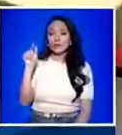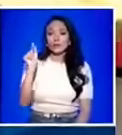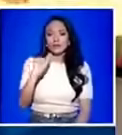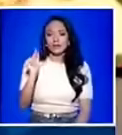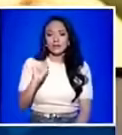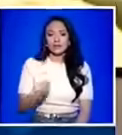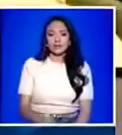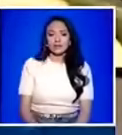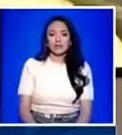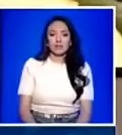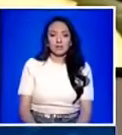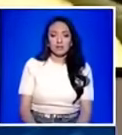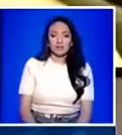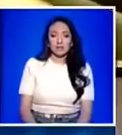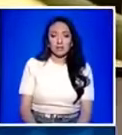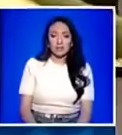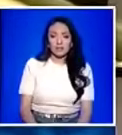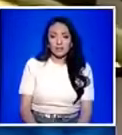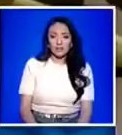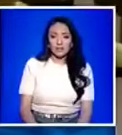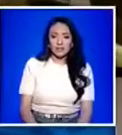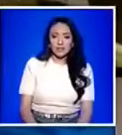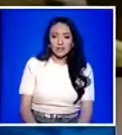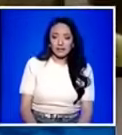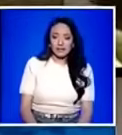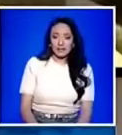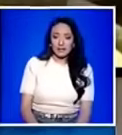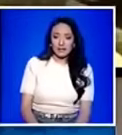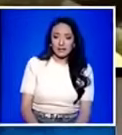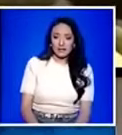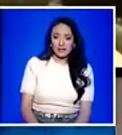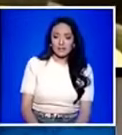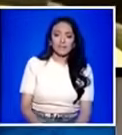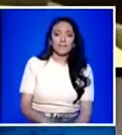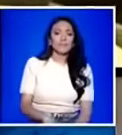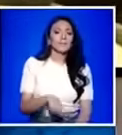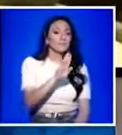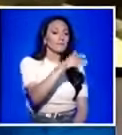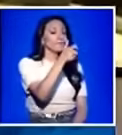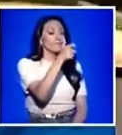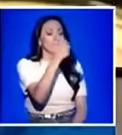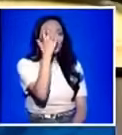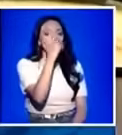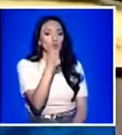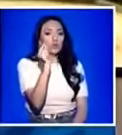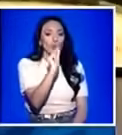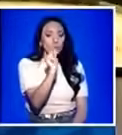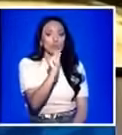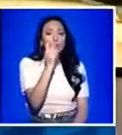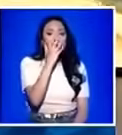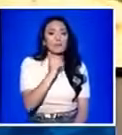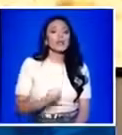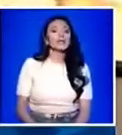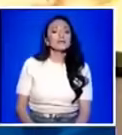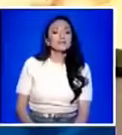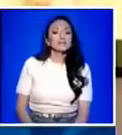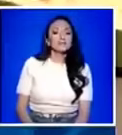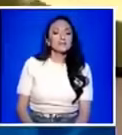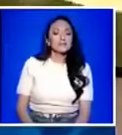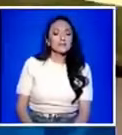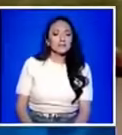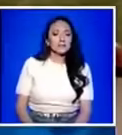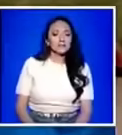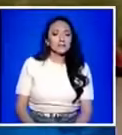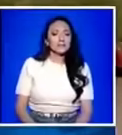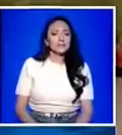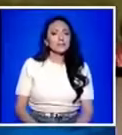sé acá si este me escucha. De la ciudad de Ibarra, bueno, para dar con yapa. Sí, bueno, bonito y barato vamos a dar. Igual mi, nuestra compañerita. Mi querida